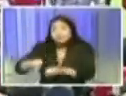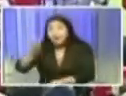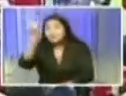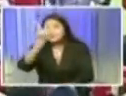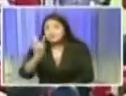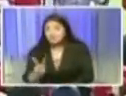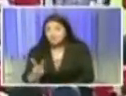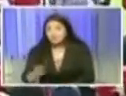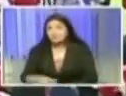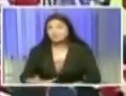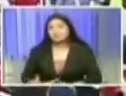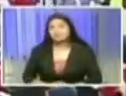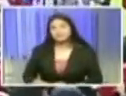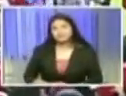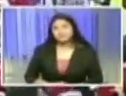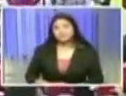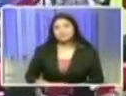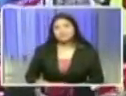Venezuela,